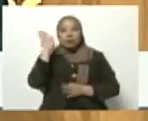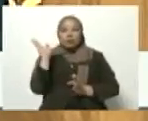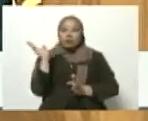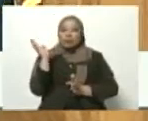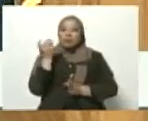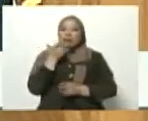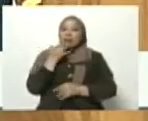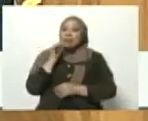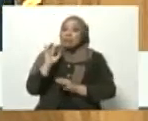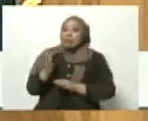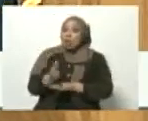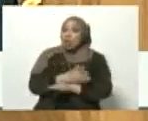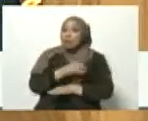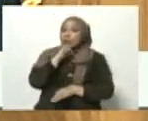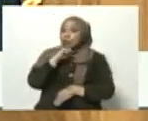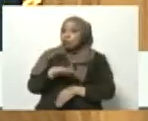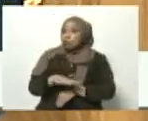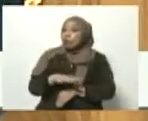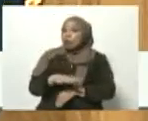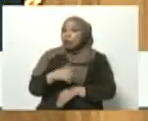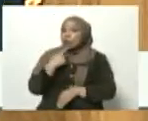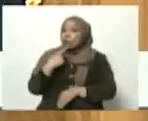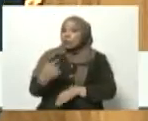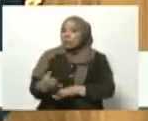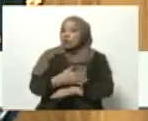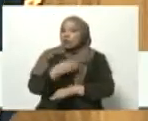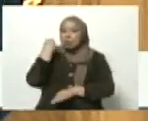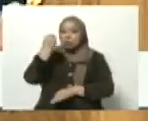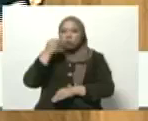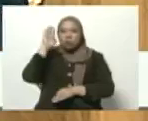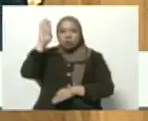hacia el futuro. En el año